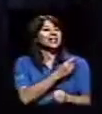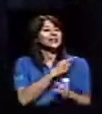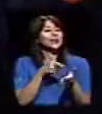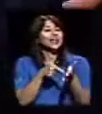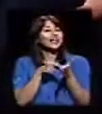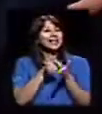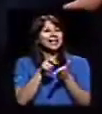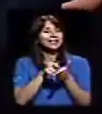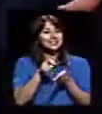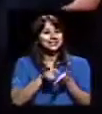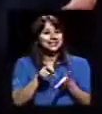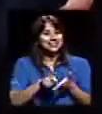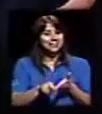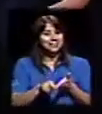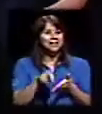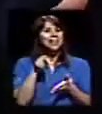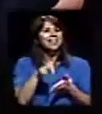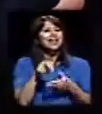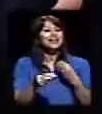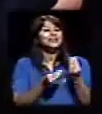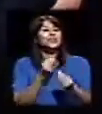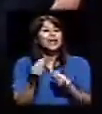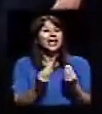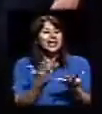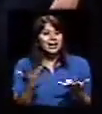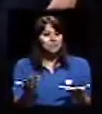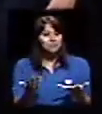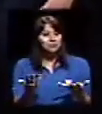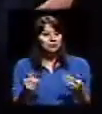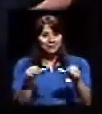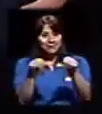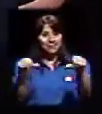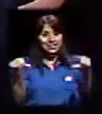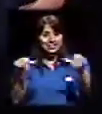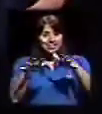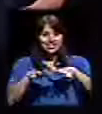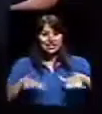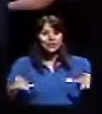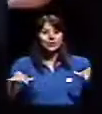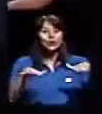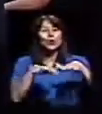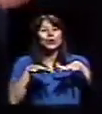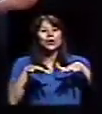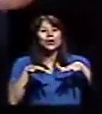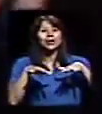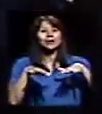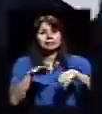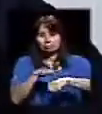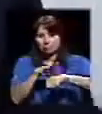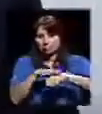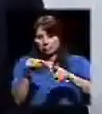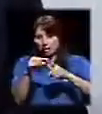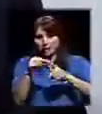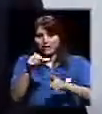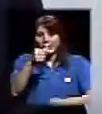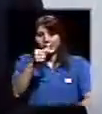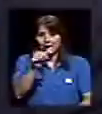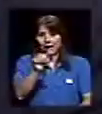sector, si me permiten las amigas y amigos esa palabra, de garroteras. Y entonces,